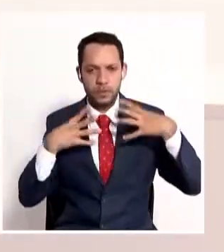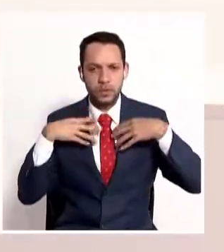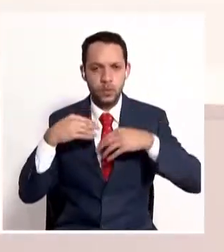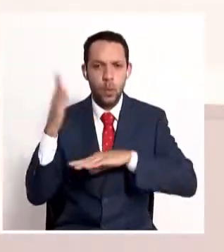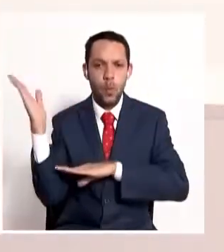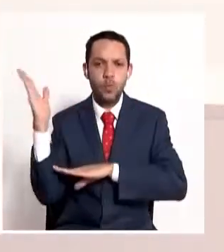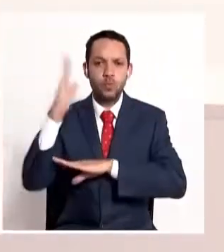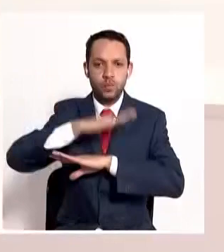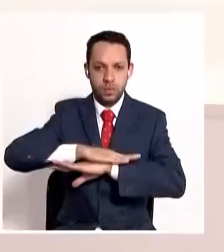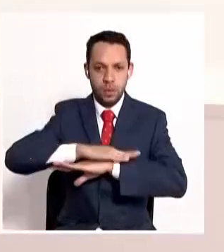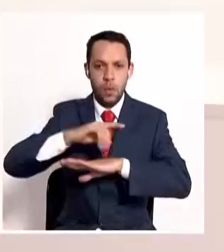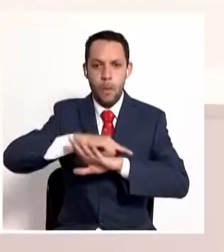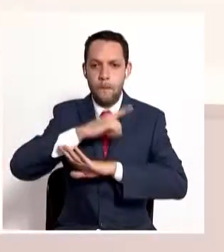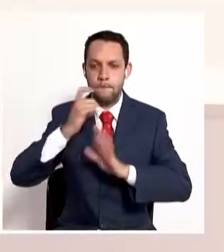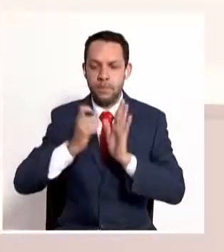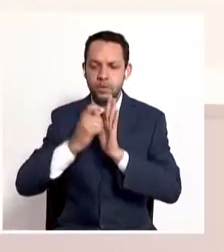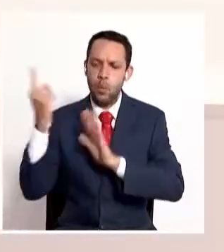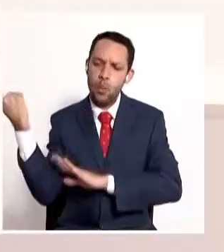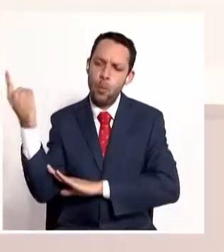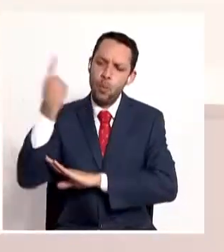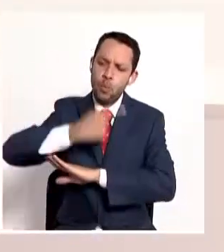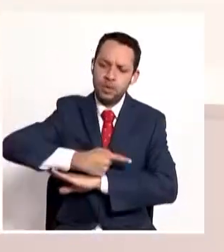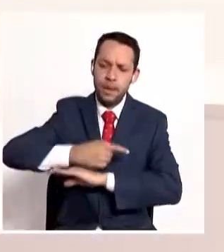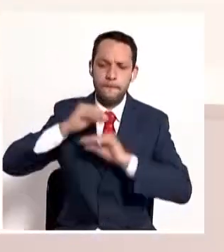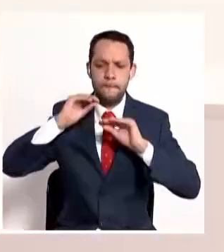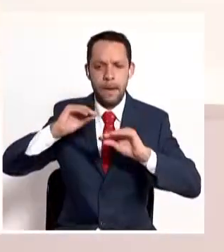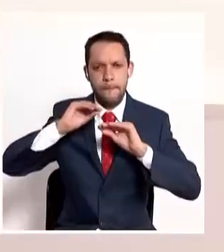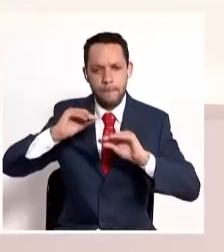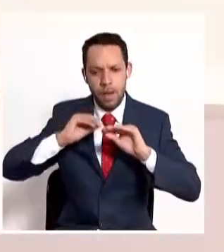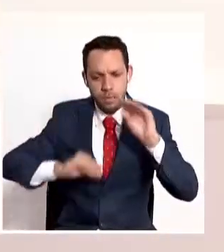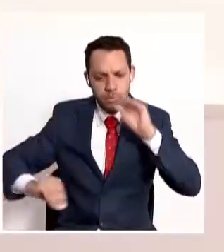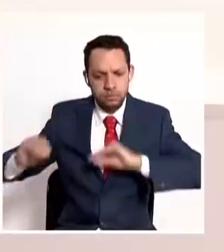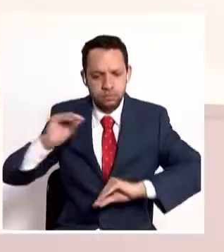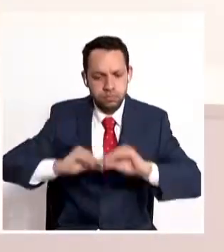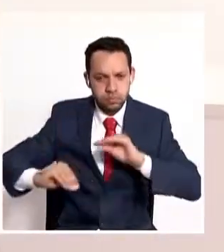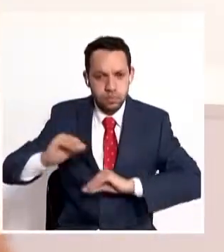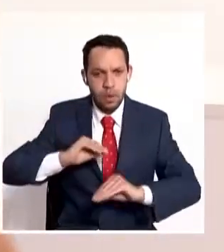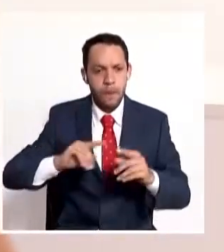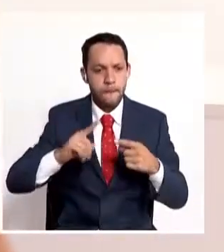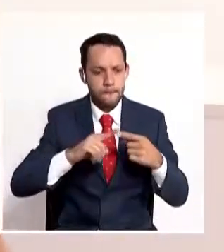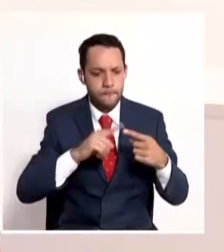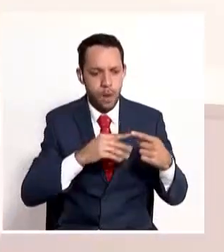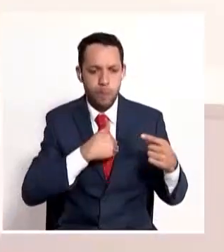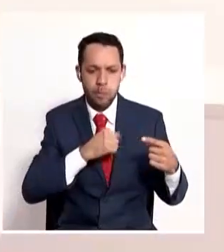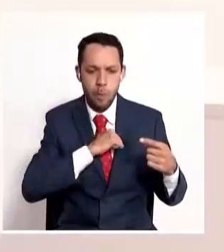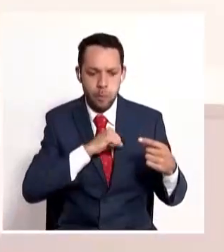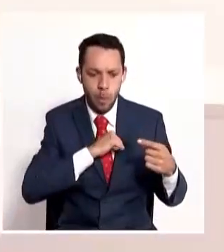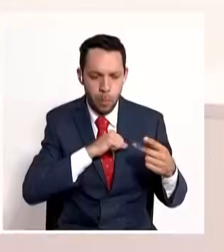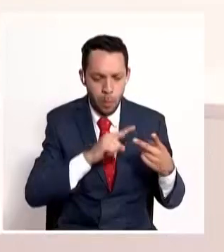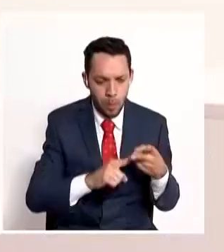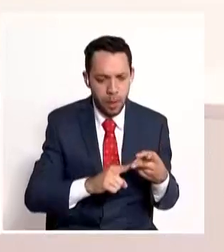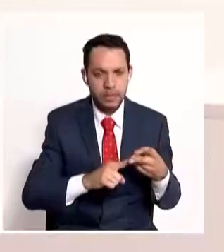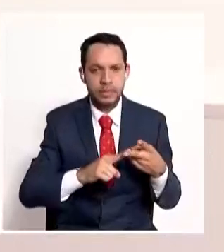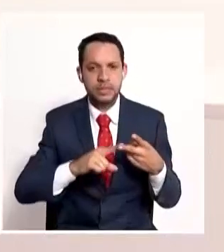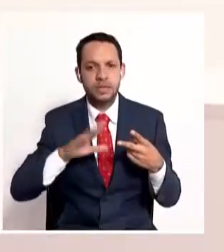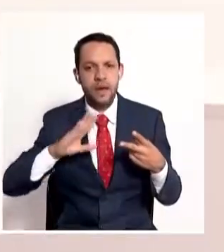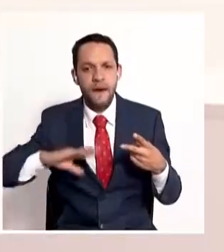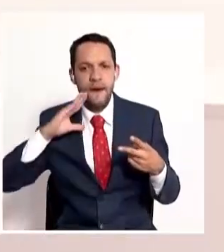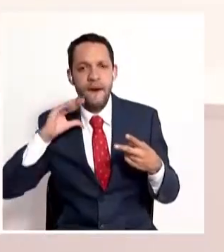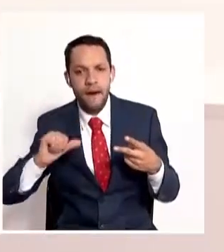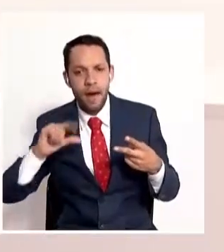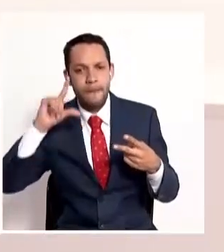salud tenemos en la limpieza de colon que chequeo de riesgo cardiológico ecografías ginecología